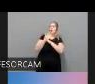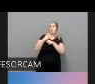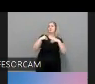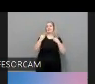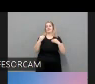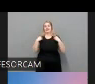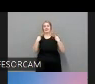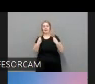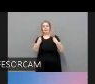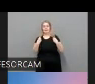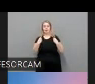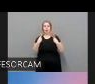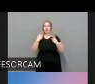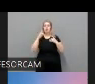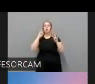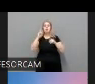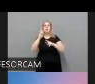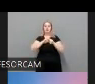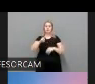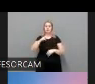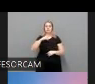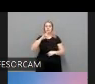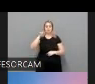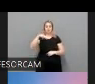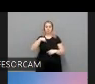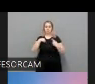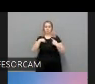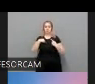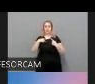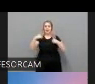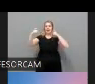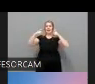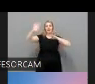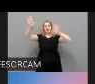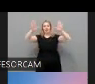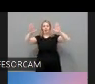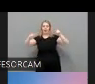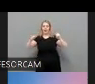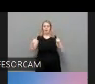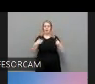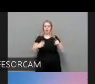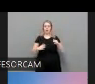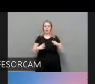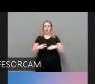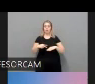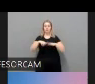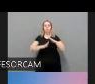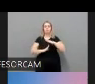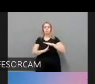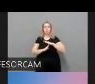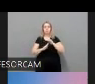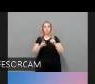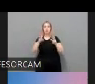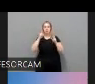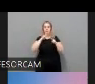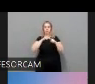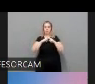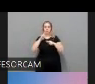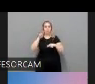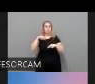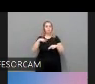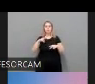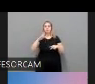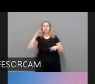divertimos, repetimos sonidos, nos gusta oírnos, llamamos la atención con gestos, nos paramos y escuchamos nuestro nombre cuando nos